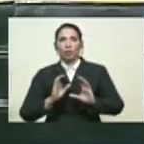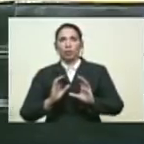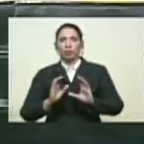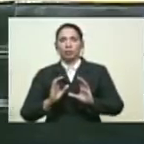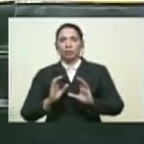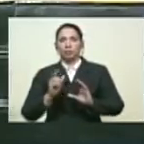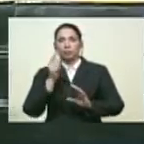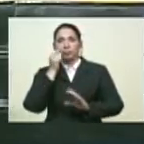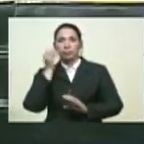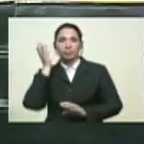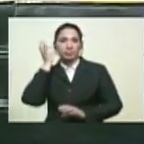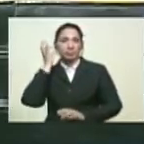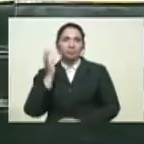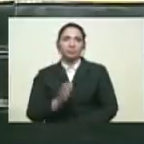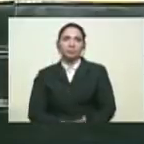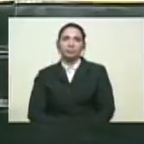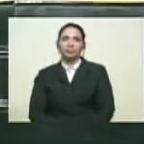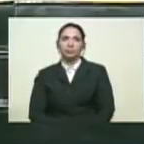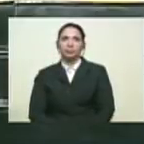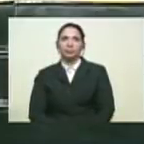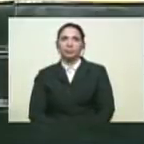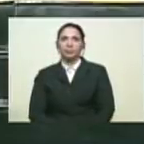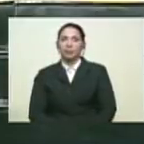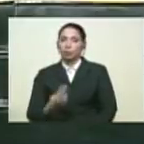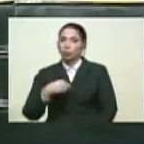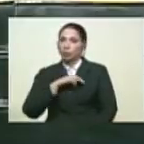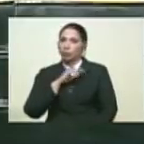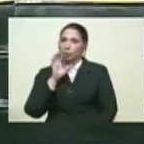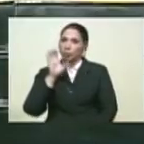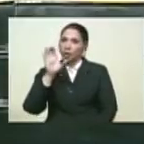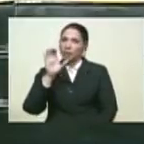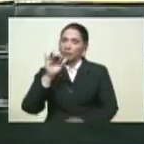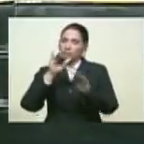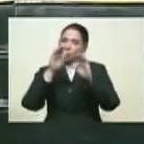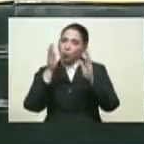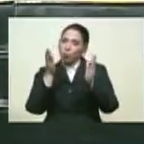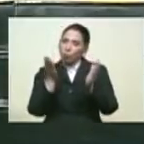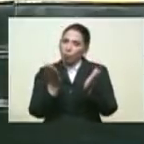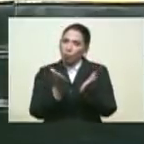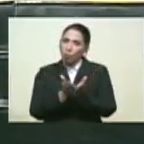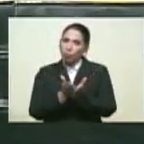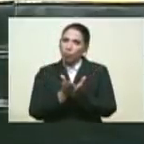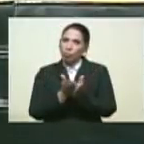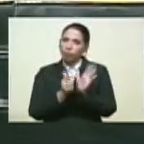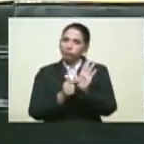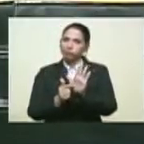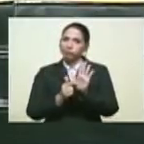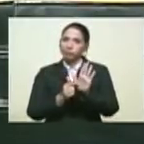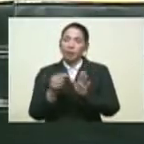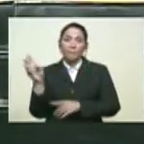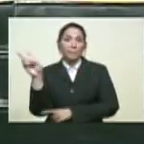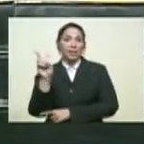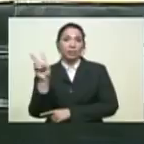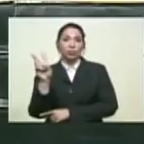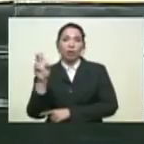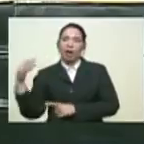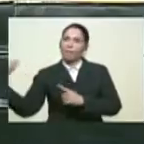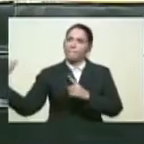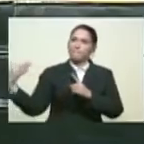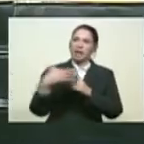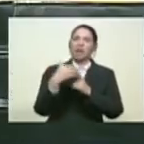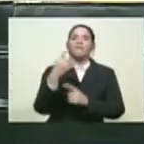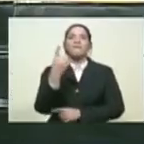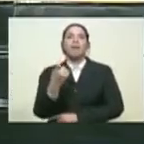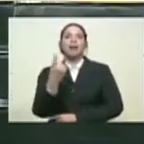comunicadoras de nuestro país y del mundo presente. A Venezuela no se le ataca por falta de libertad.